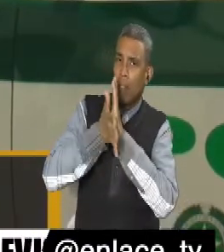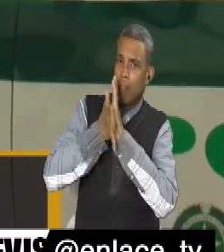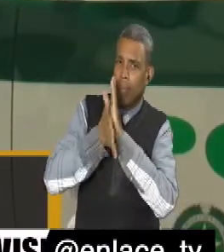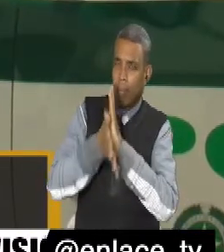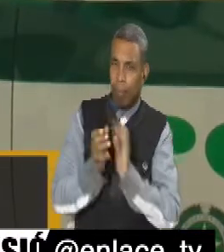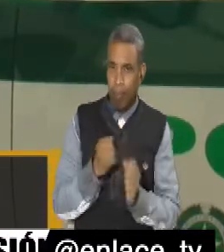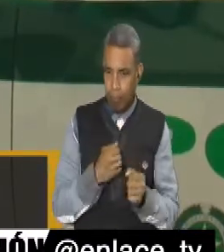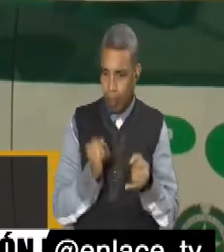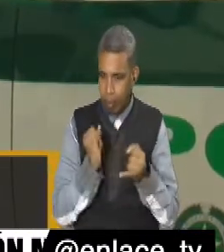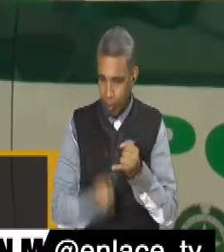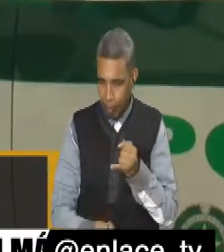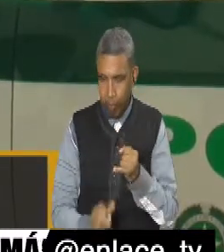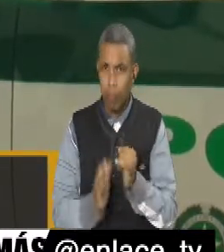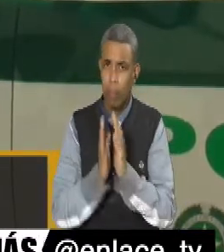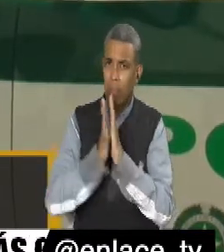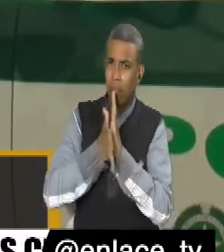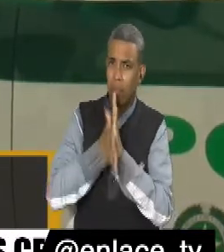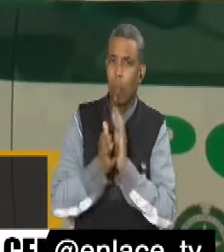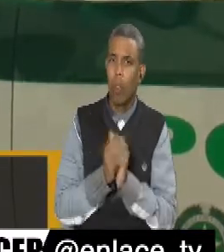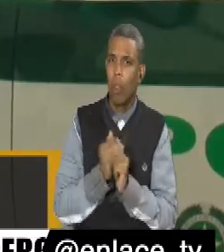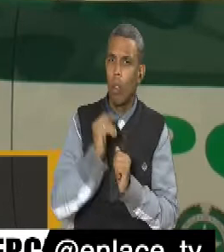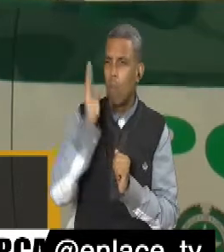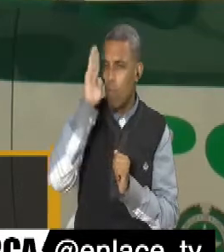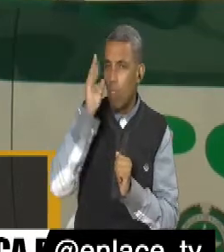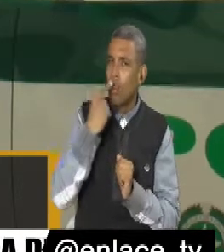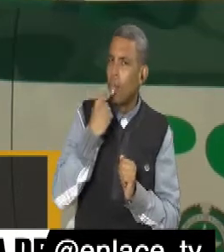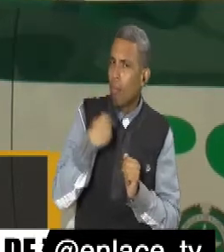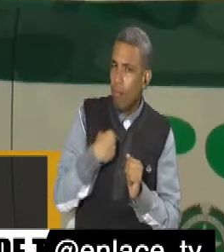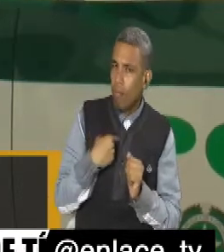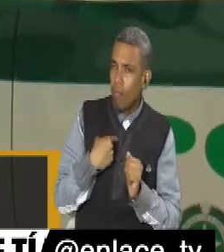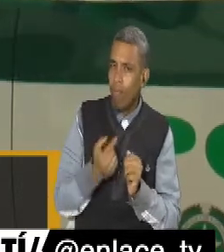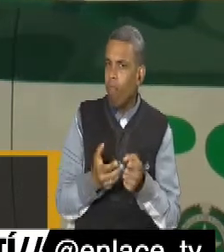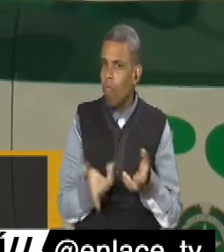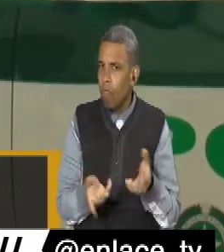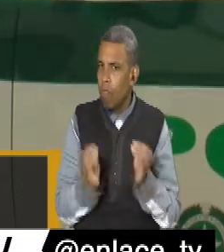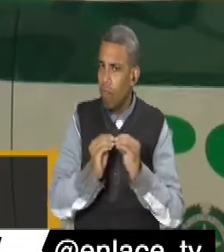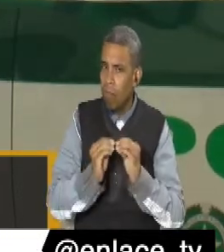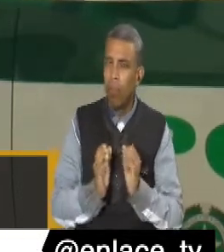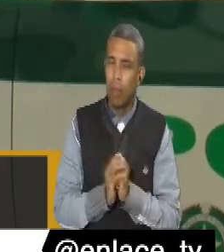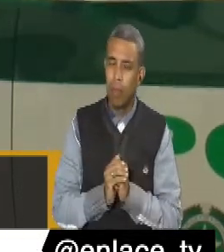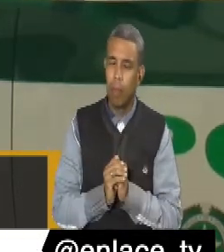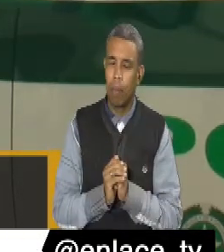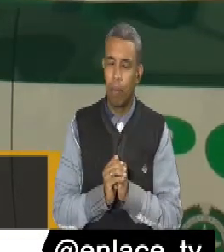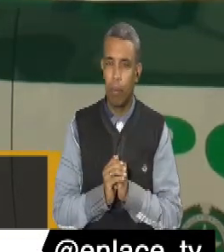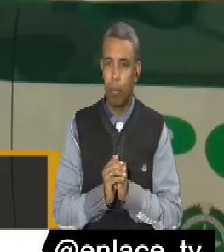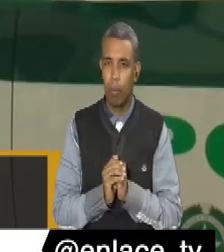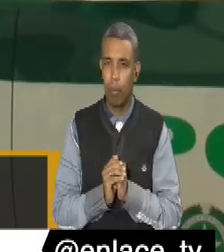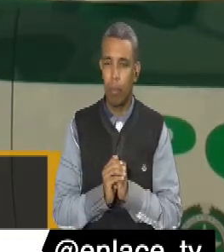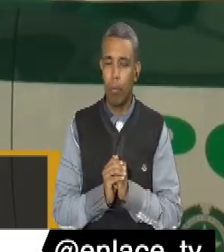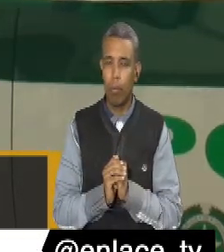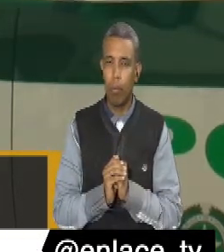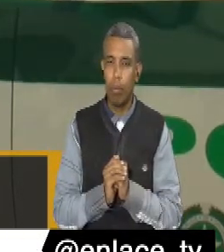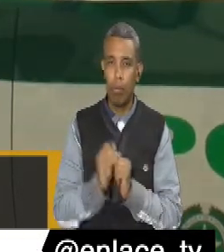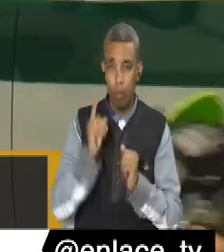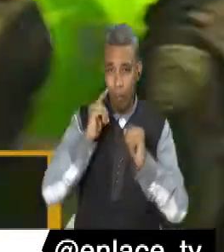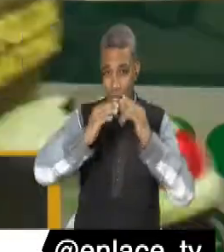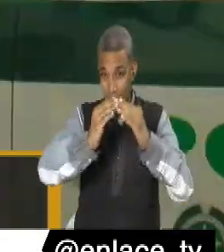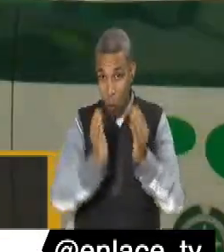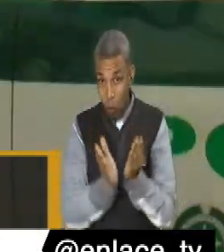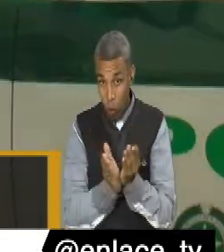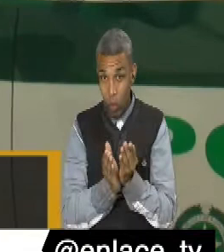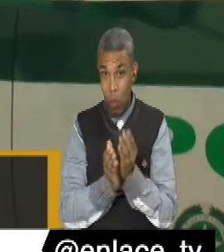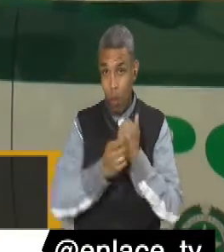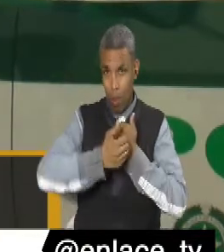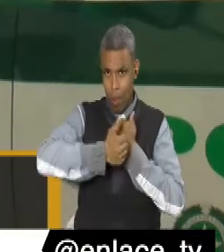autoridades, también ellos nos hablaron sobre una situación particular que se habría presentado a las afueras del Colegio Camilo